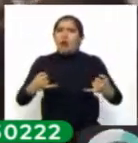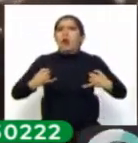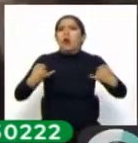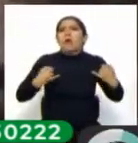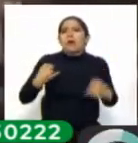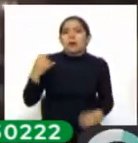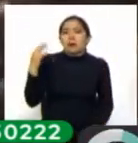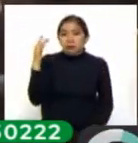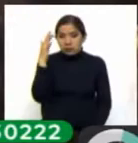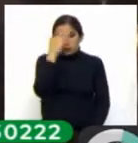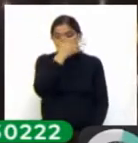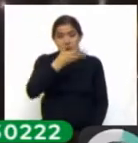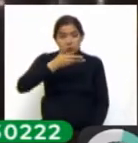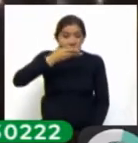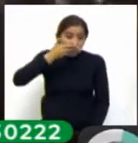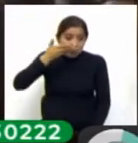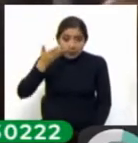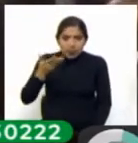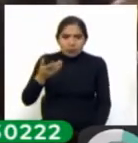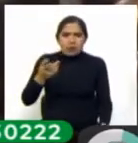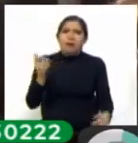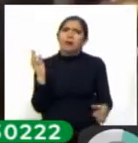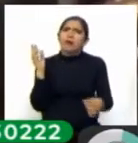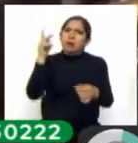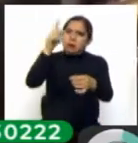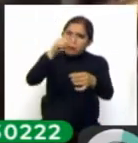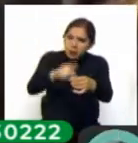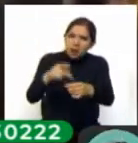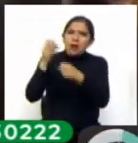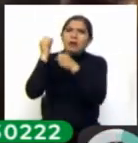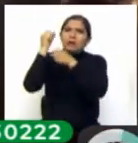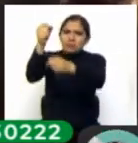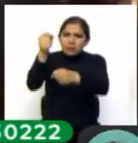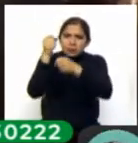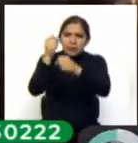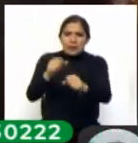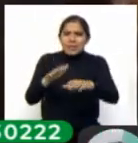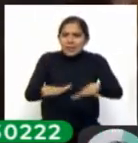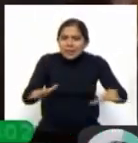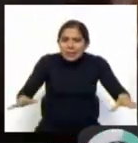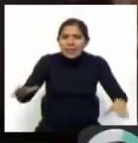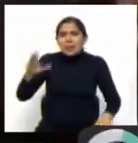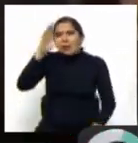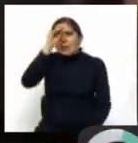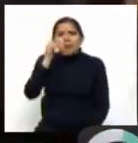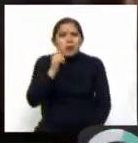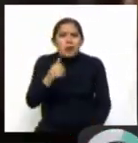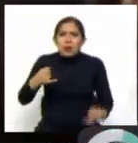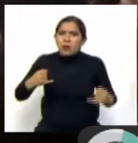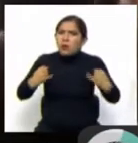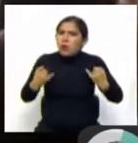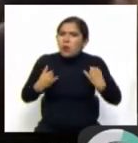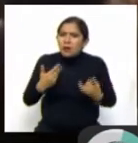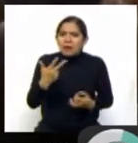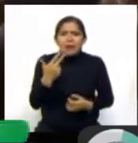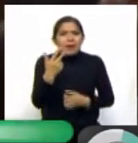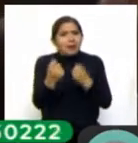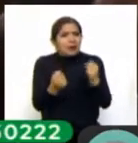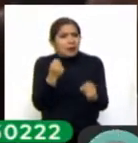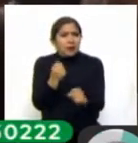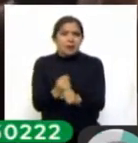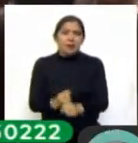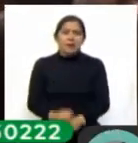aliento alcohólico y que se permitió la participación en la movilización de niñas y niños y adolescentes de 13